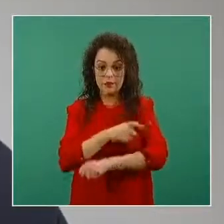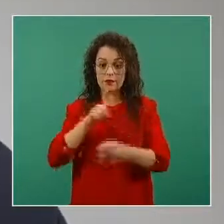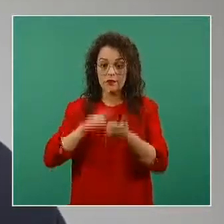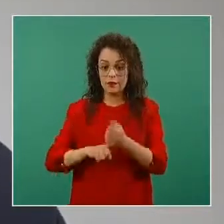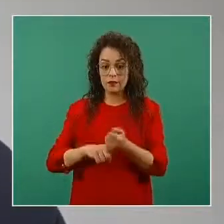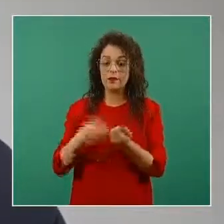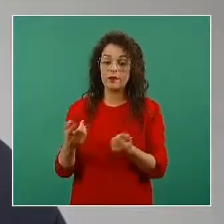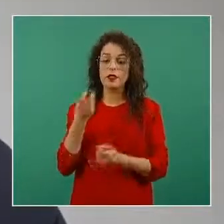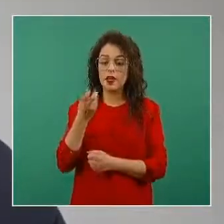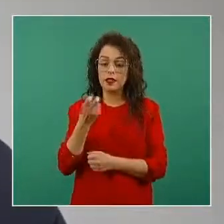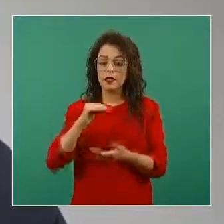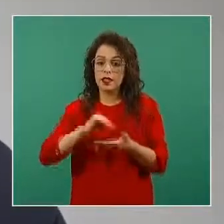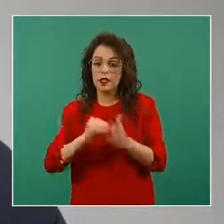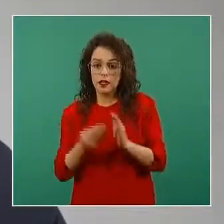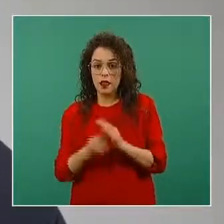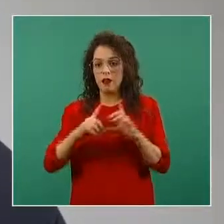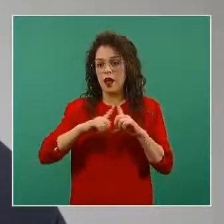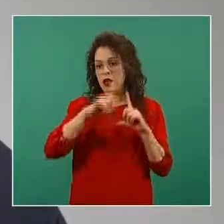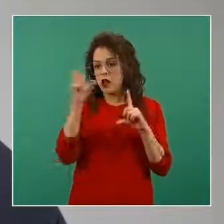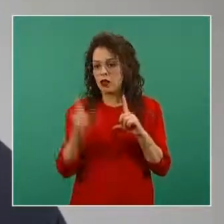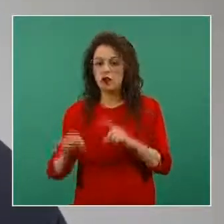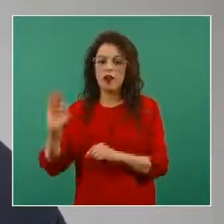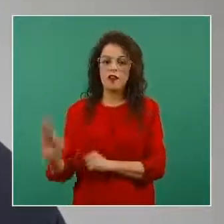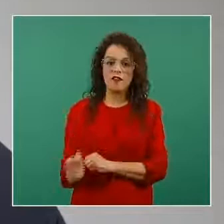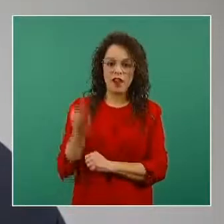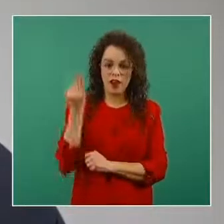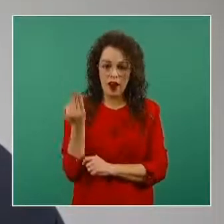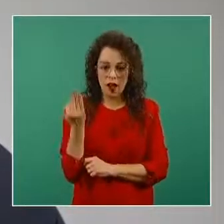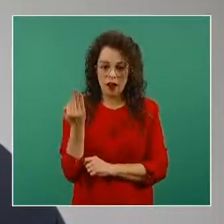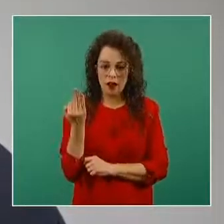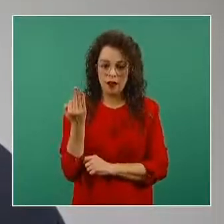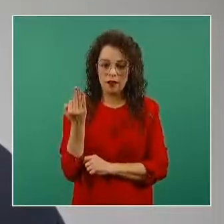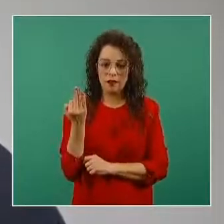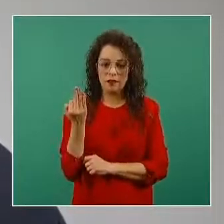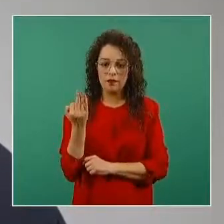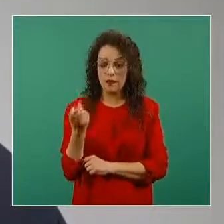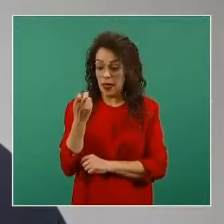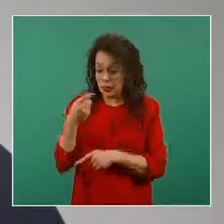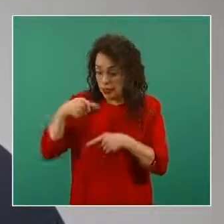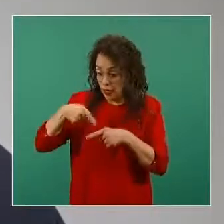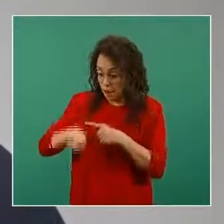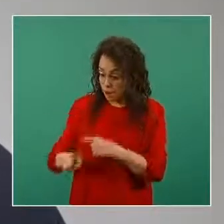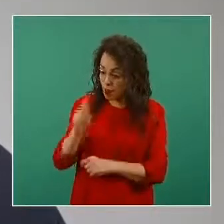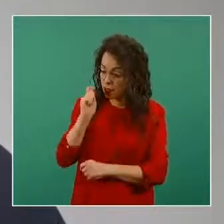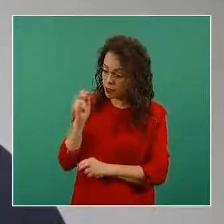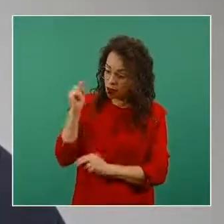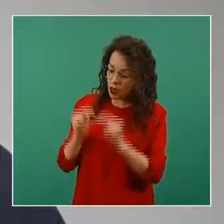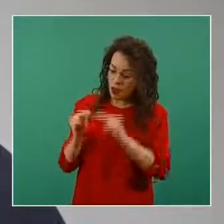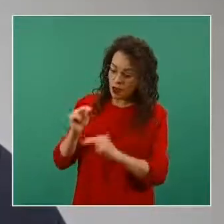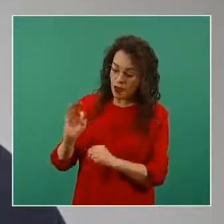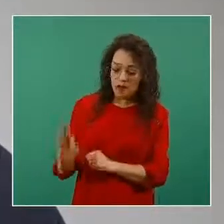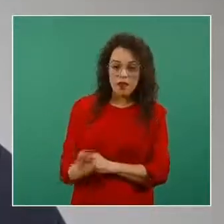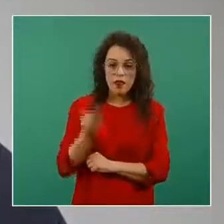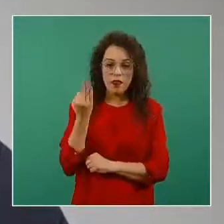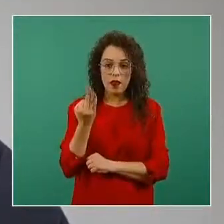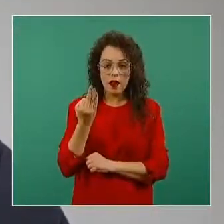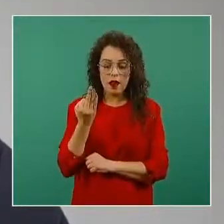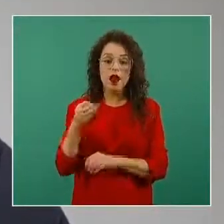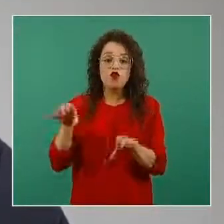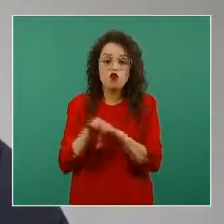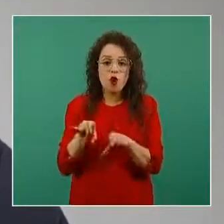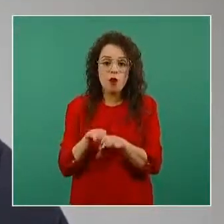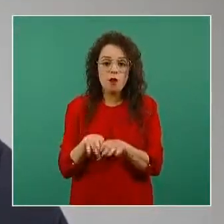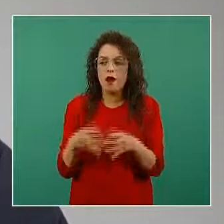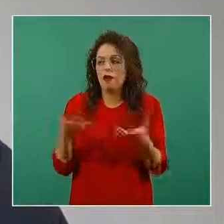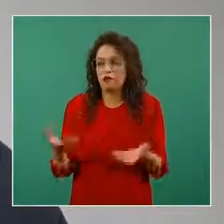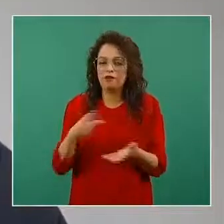estrategia nacional y es federal, es decir, parte desde el nivel federal a través precisamente de la adquisición